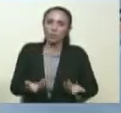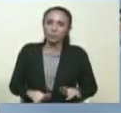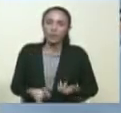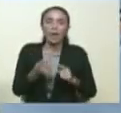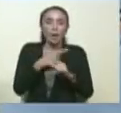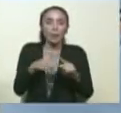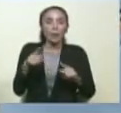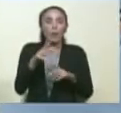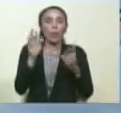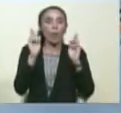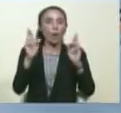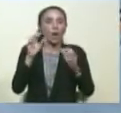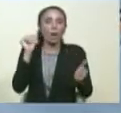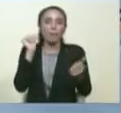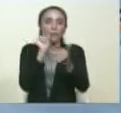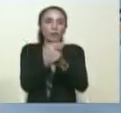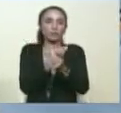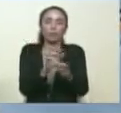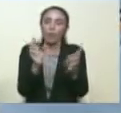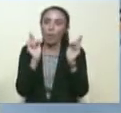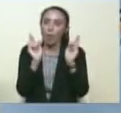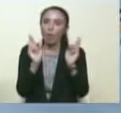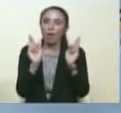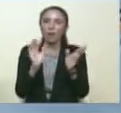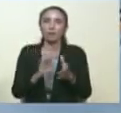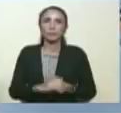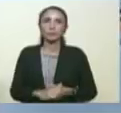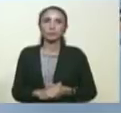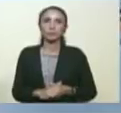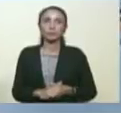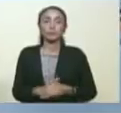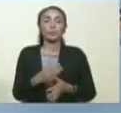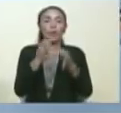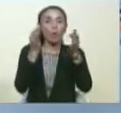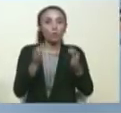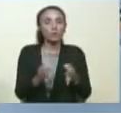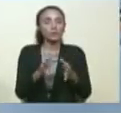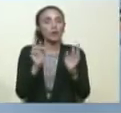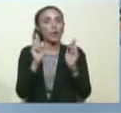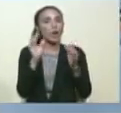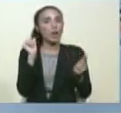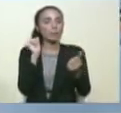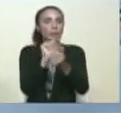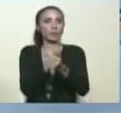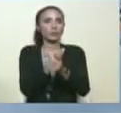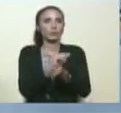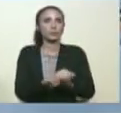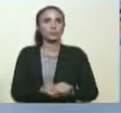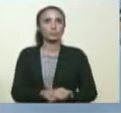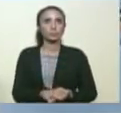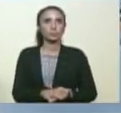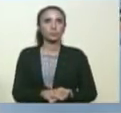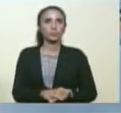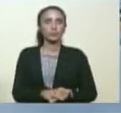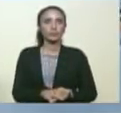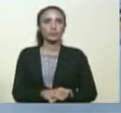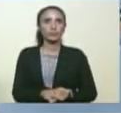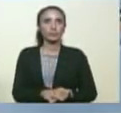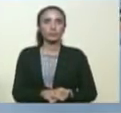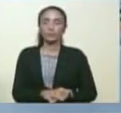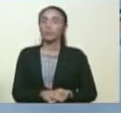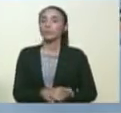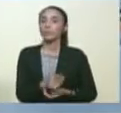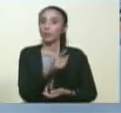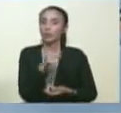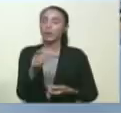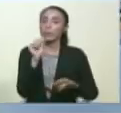pagará. Mientras él la paga y la justicia se encarga de él, algún día será capturado y pagará